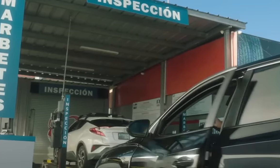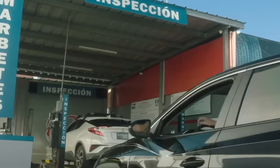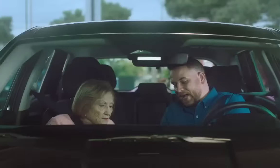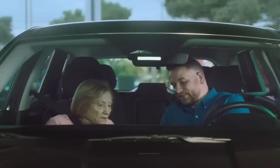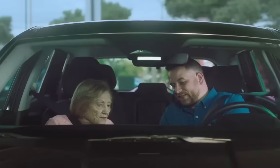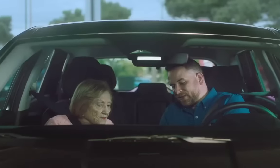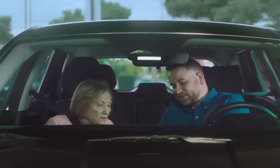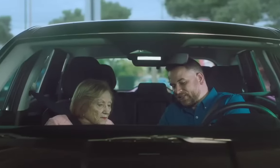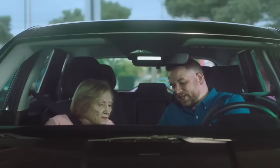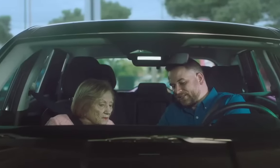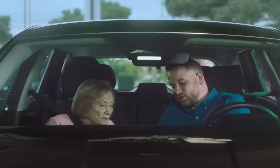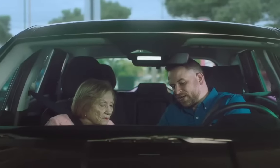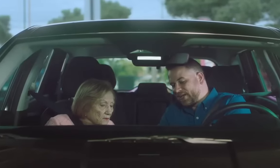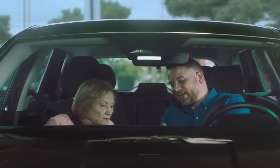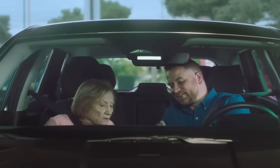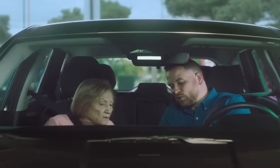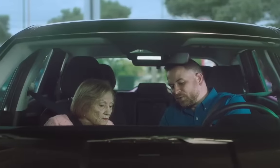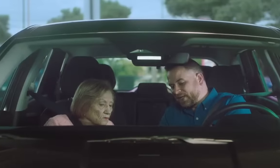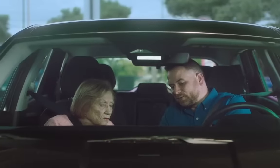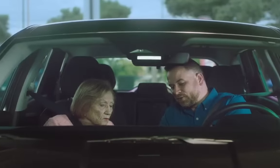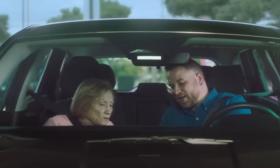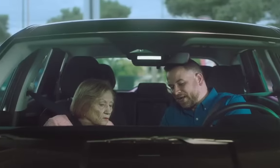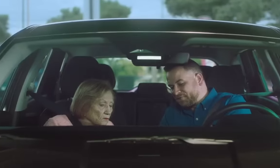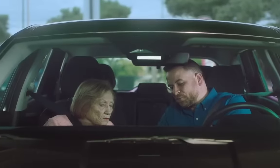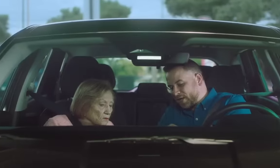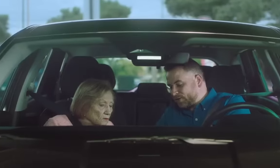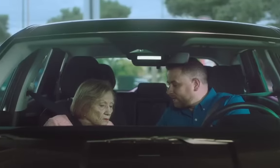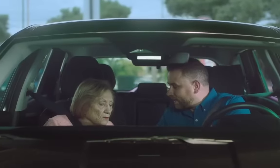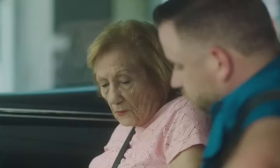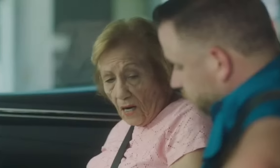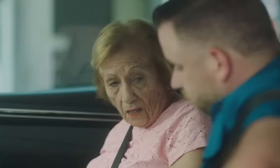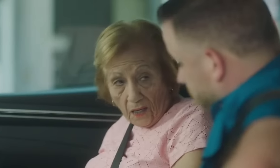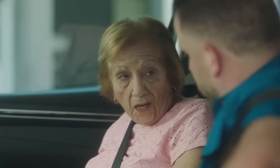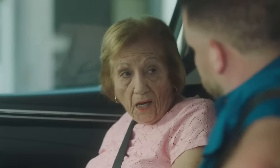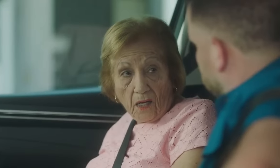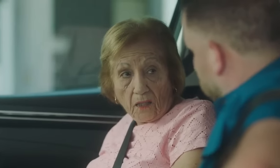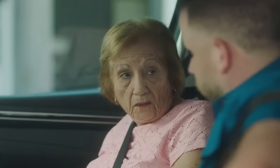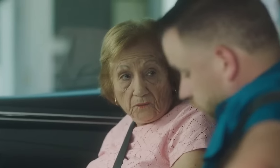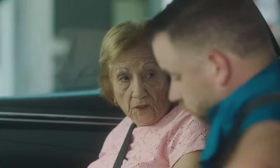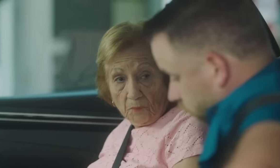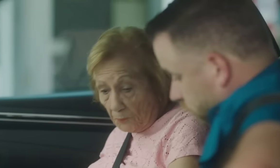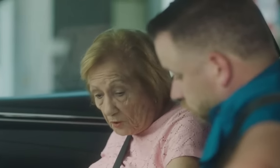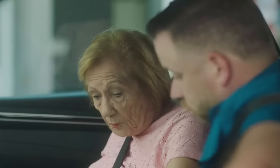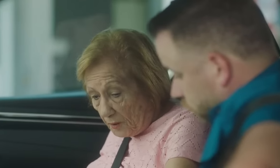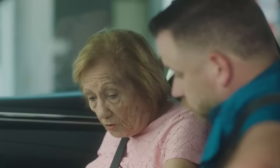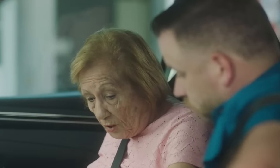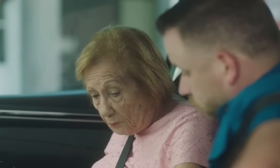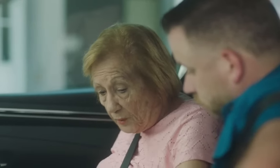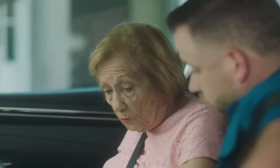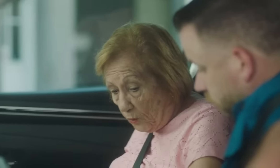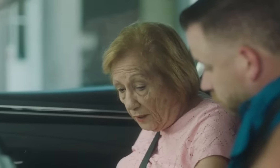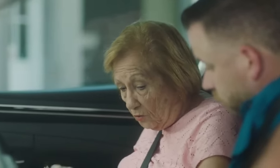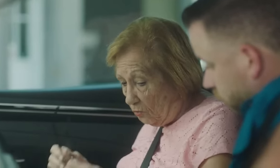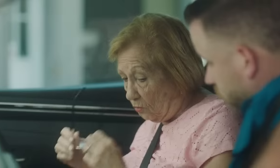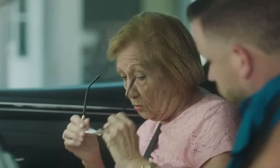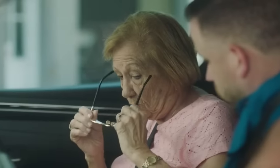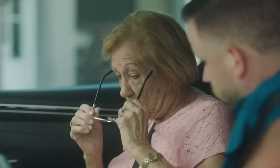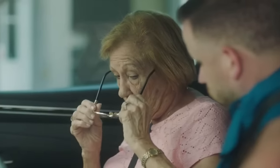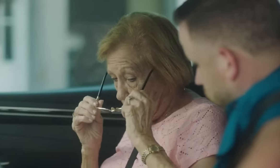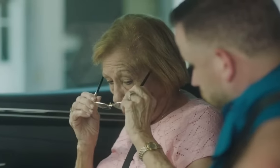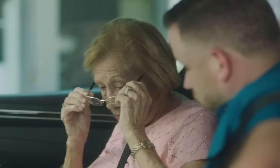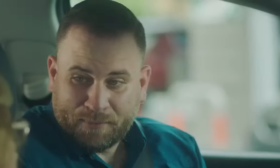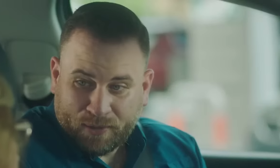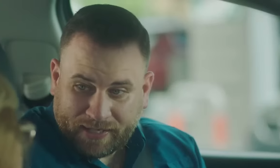Mira, abuela, así de fácil es escoger el seguro obligatorio en el formulario digital. Ajá, déjame ponerme los